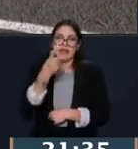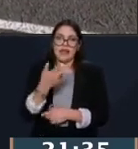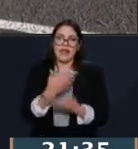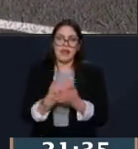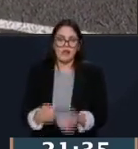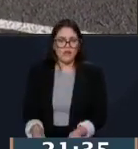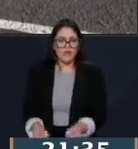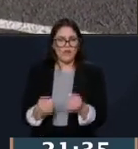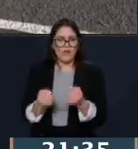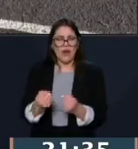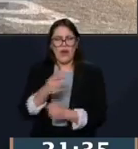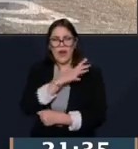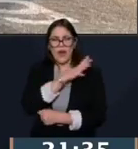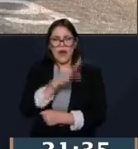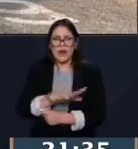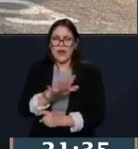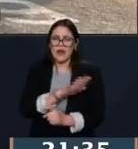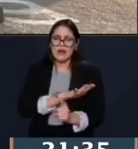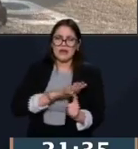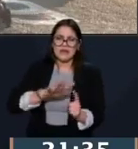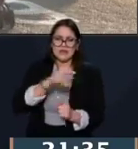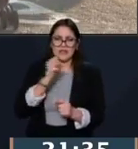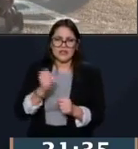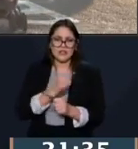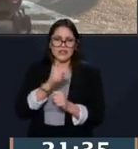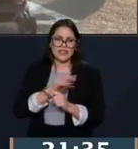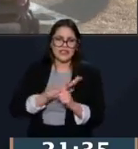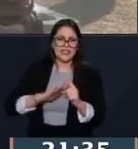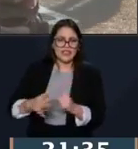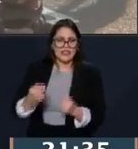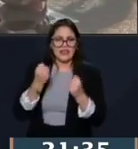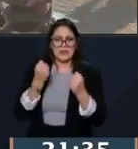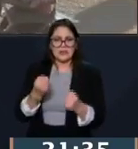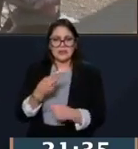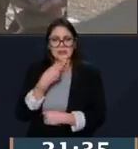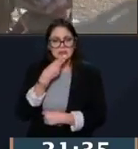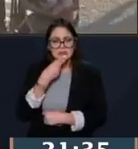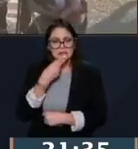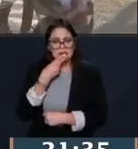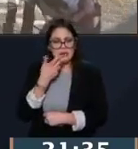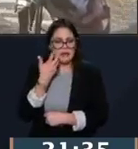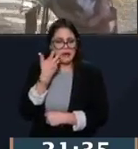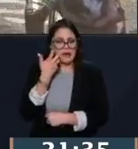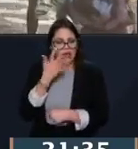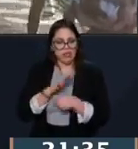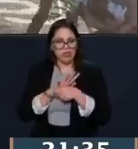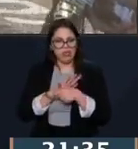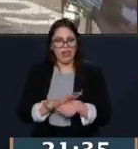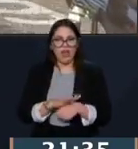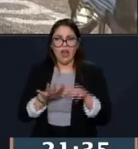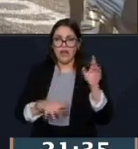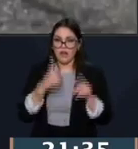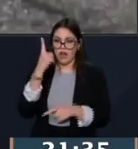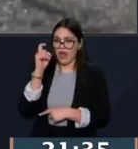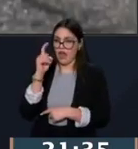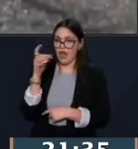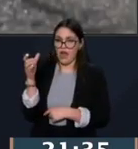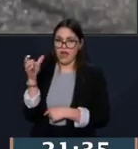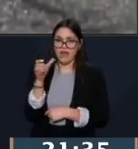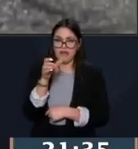tan generalizado en nuestra sociedad mexicana de repente un vaso con agua, Azul te